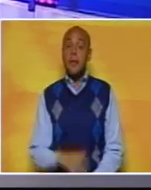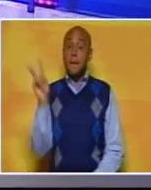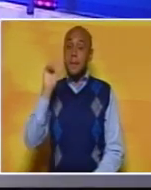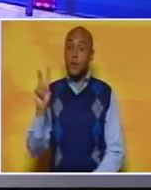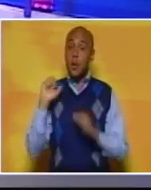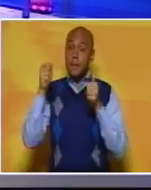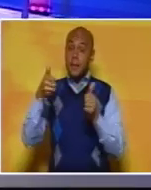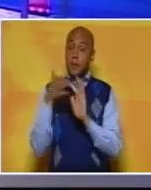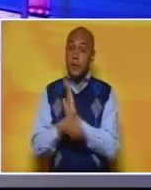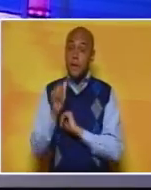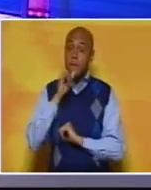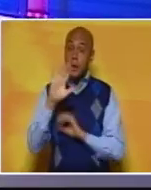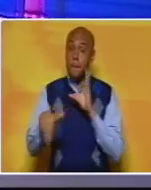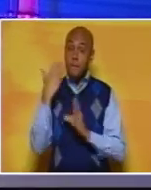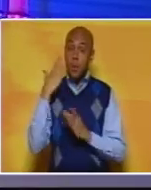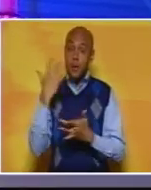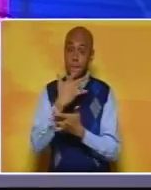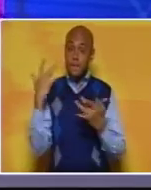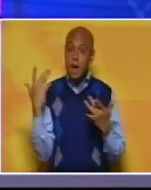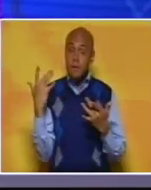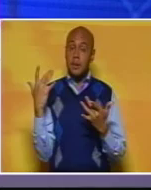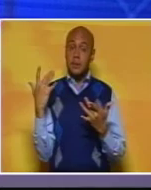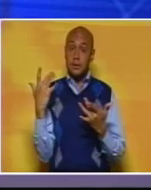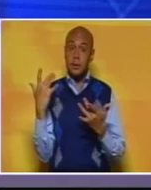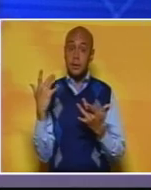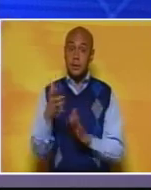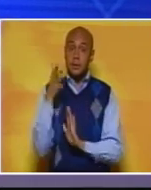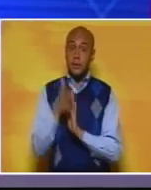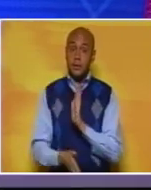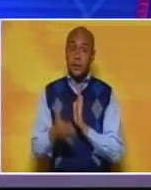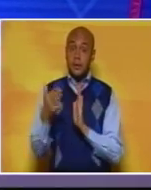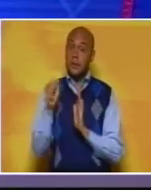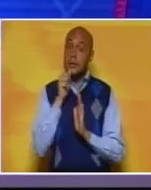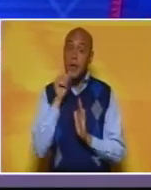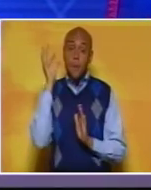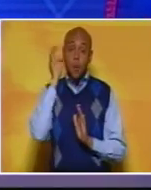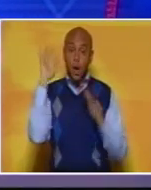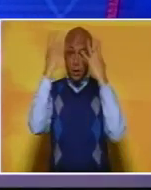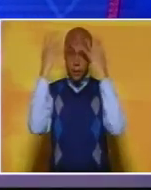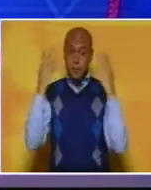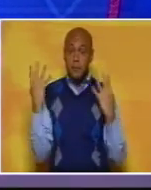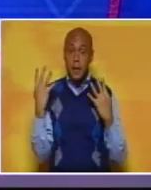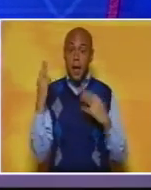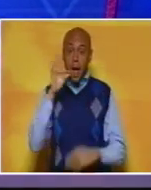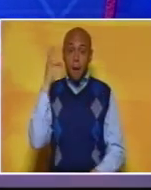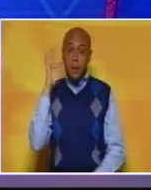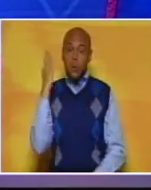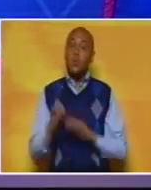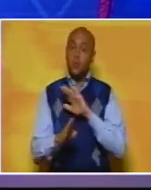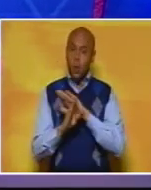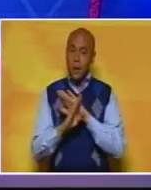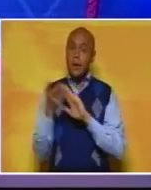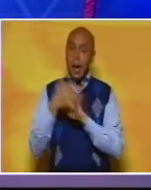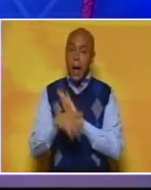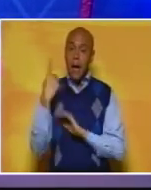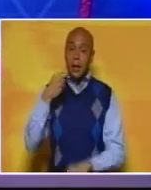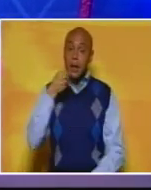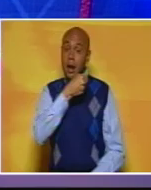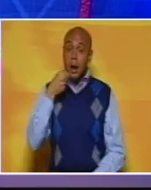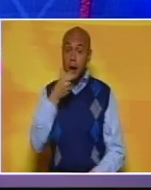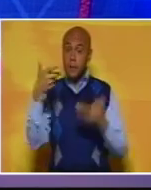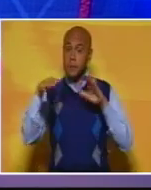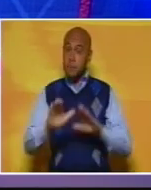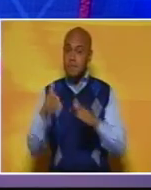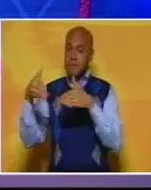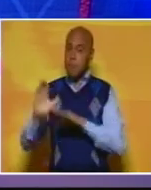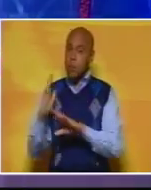Venezuela, comenzamos en las noticias en esta su sección Estrenos y Estrellas, hablando de Madonna, quien sigue cancelando conciertos de su gira Madame